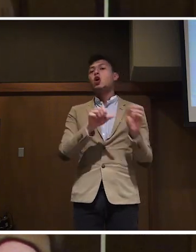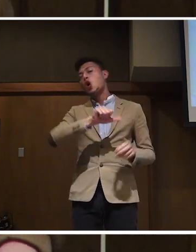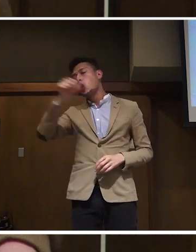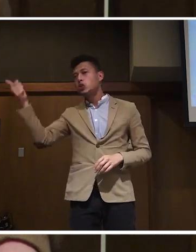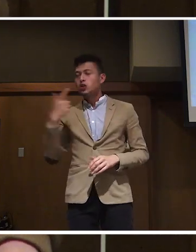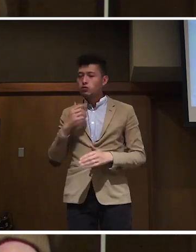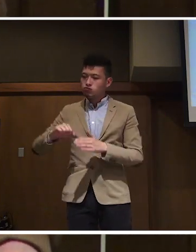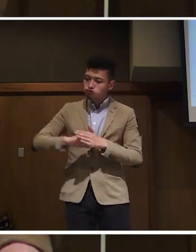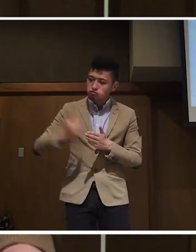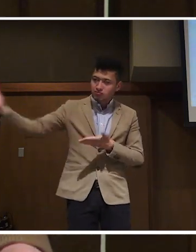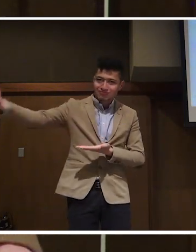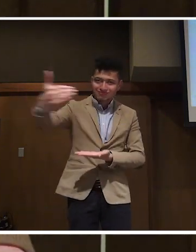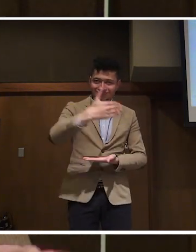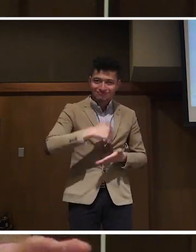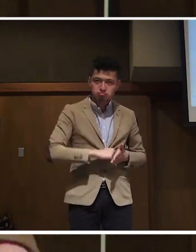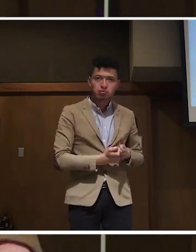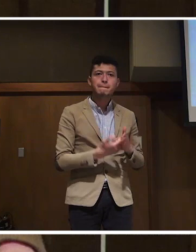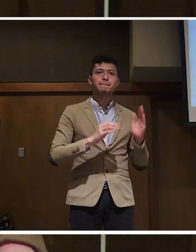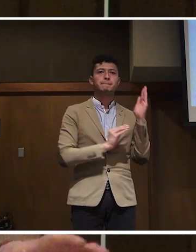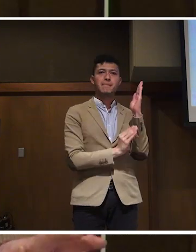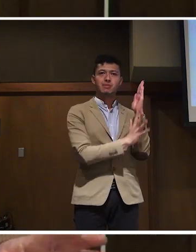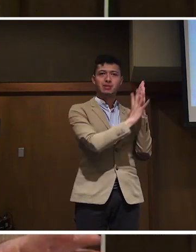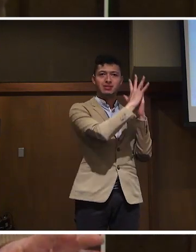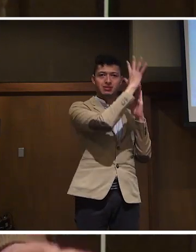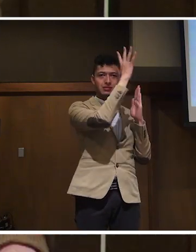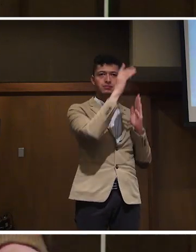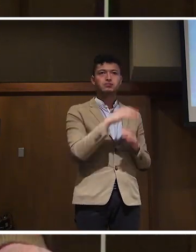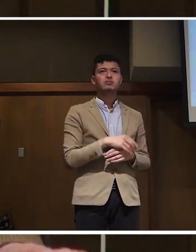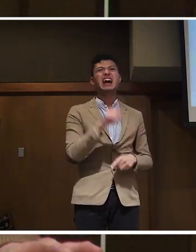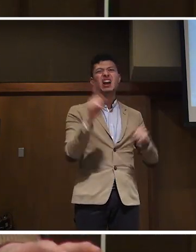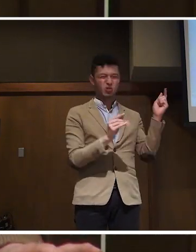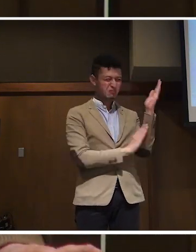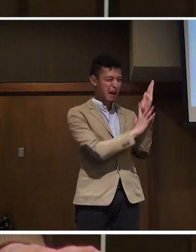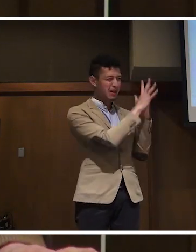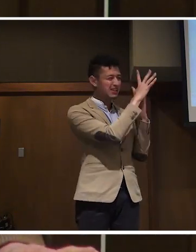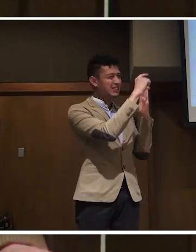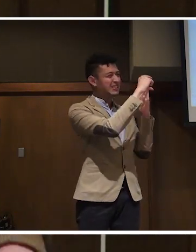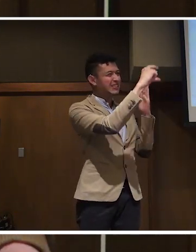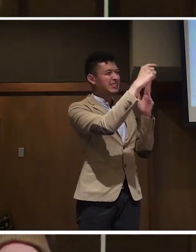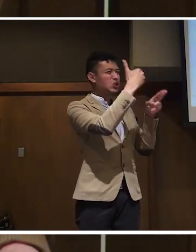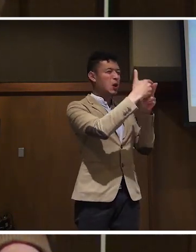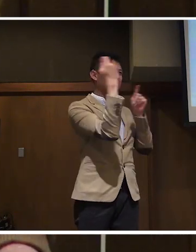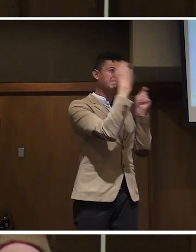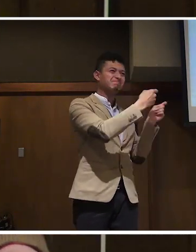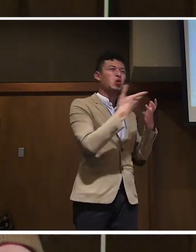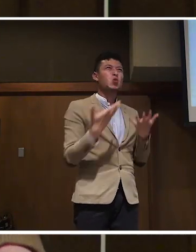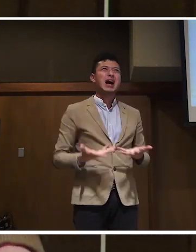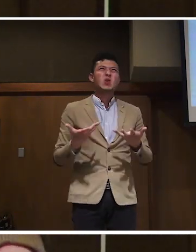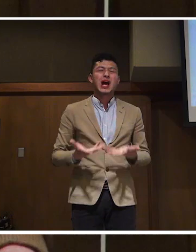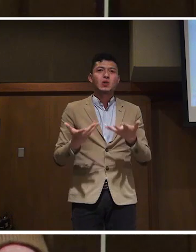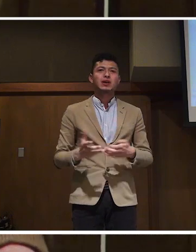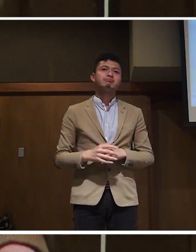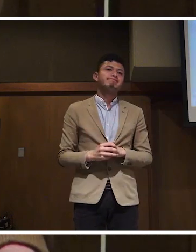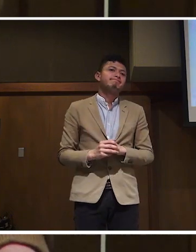cosas maravillosas, algunas tienen problemas de catalogación que uno no sabe cómo resolver. Yo sigo buscando un